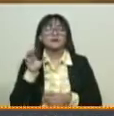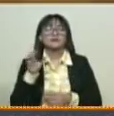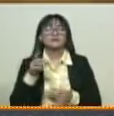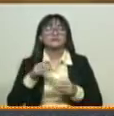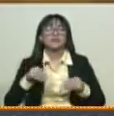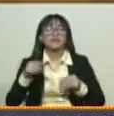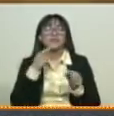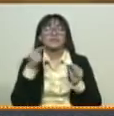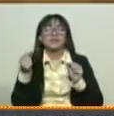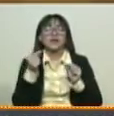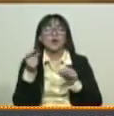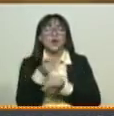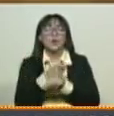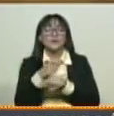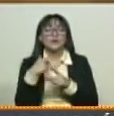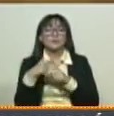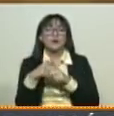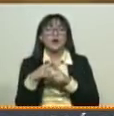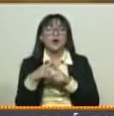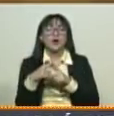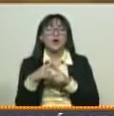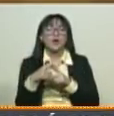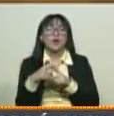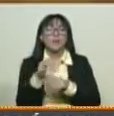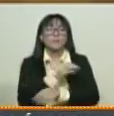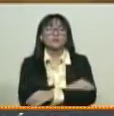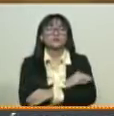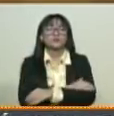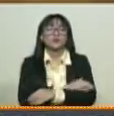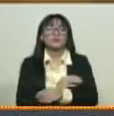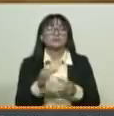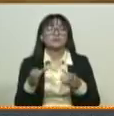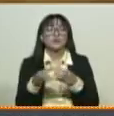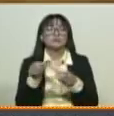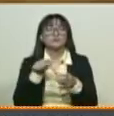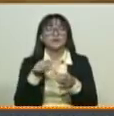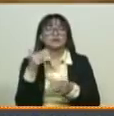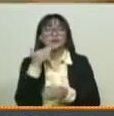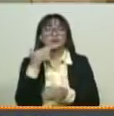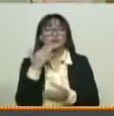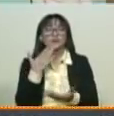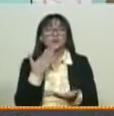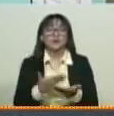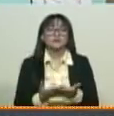de diálogo entre gobierno y oposición por ser una jurisdicción de los Estados Unidos? Gracias.